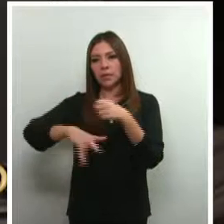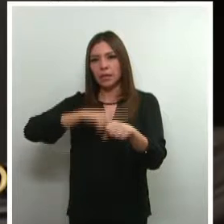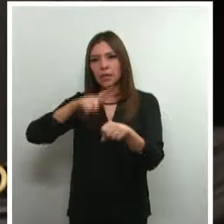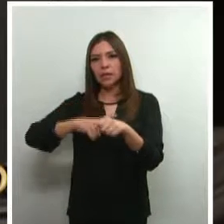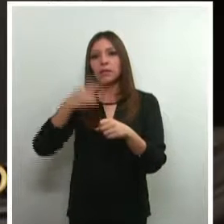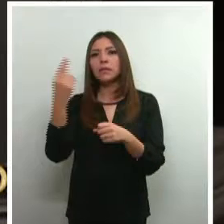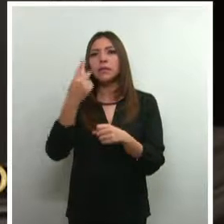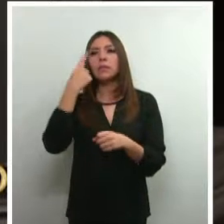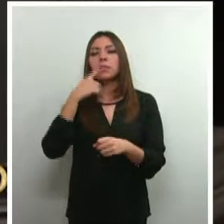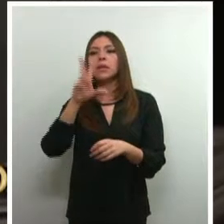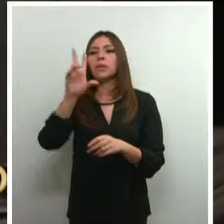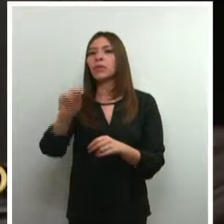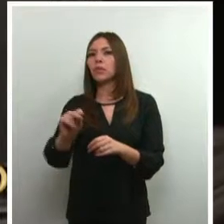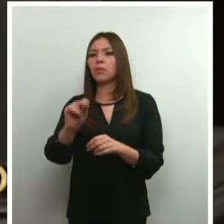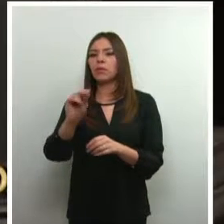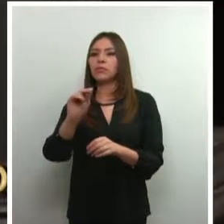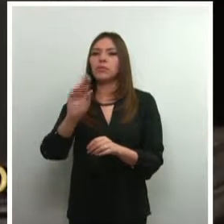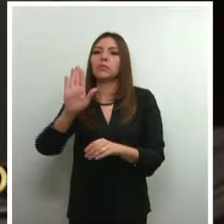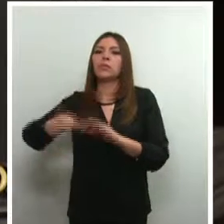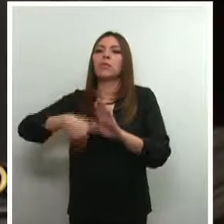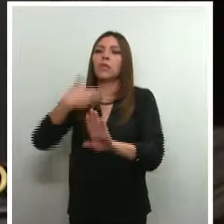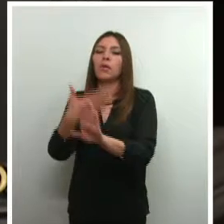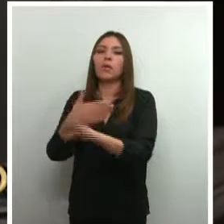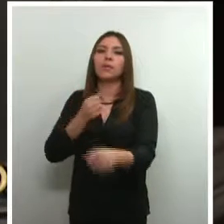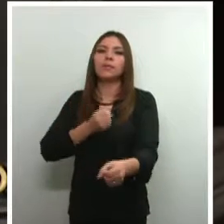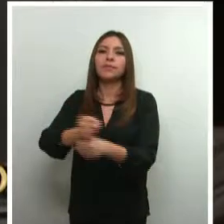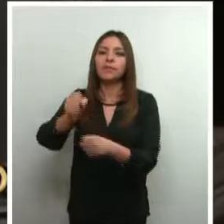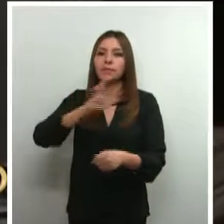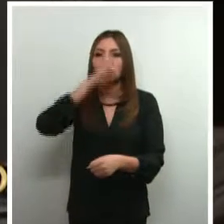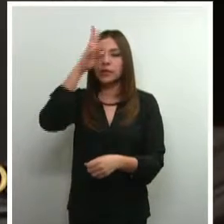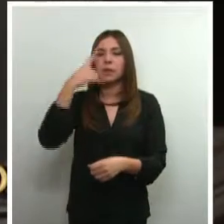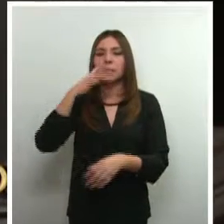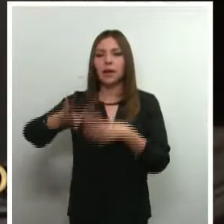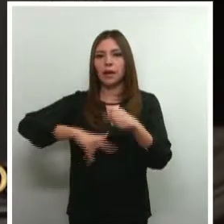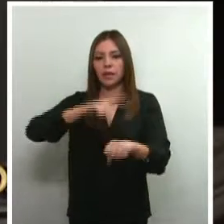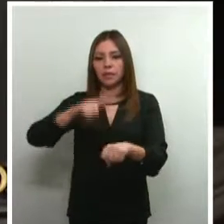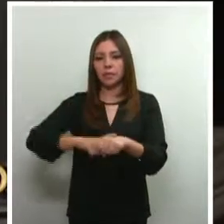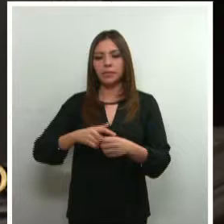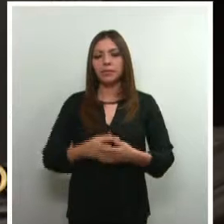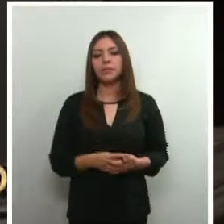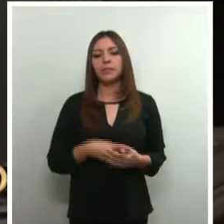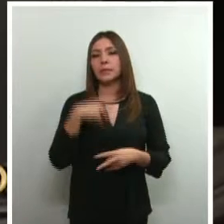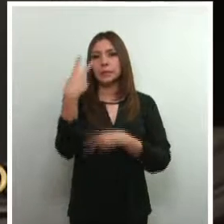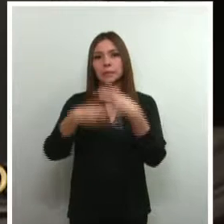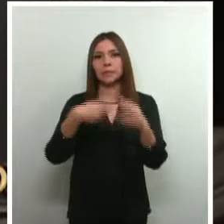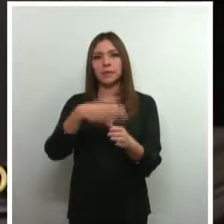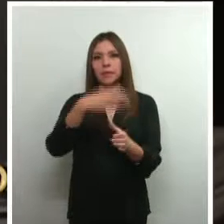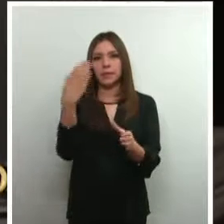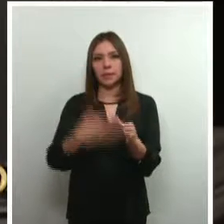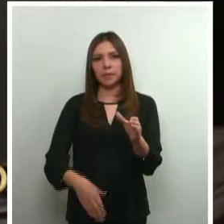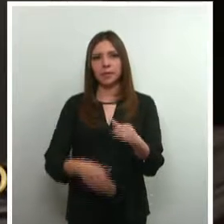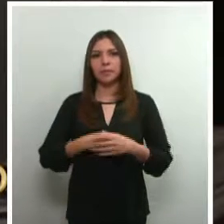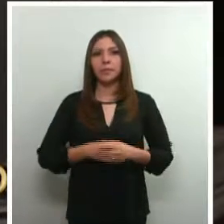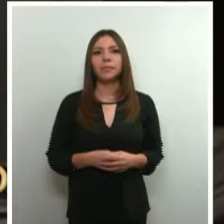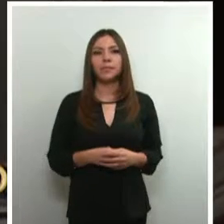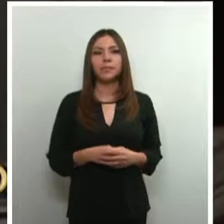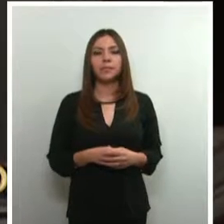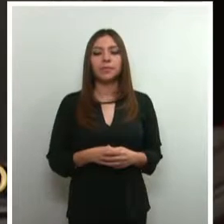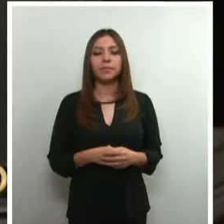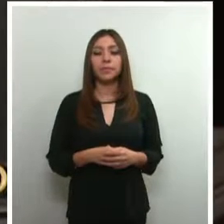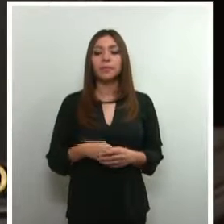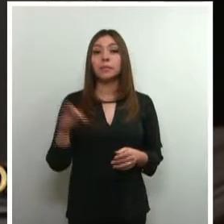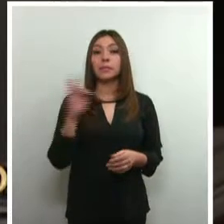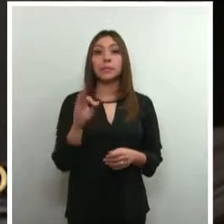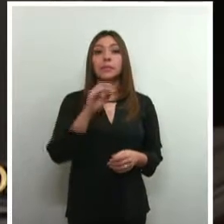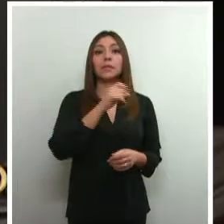protocolos que impidan el maltrato a los animales. Voy a terminar, señores. De aprobarse